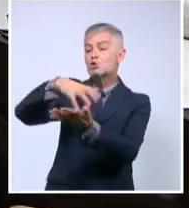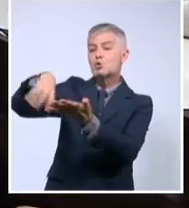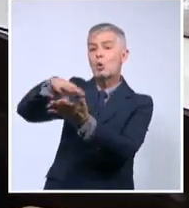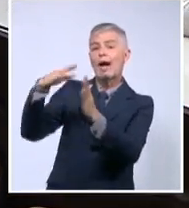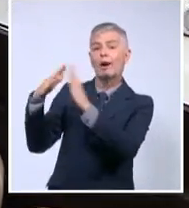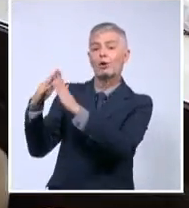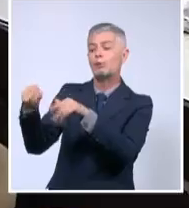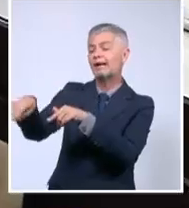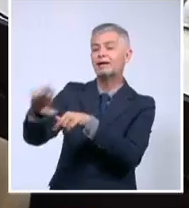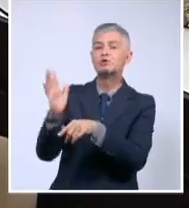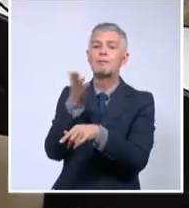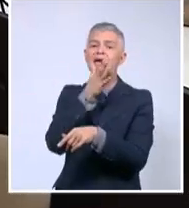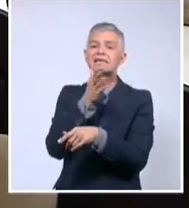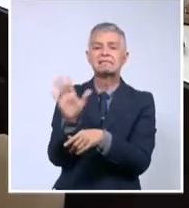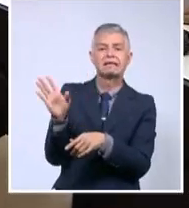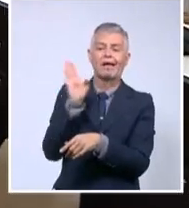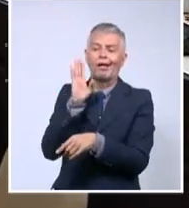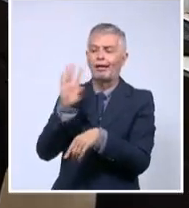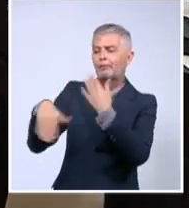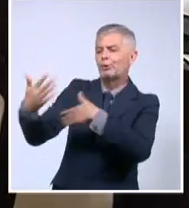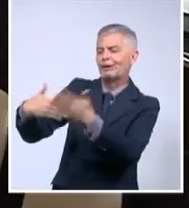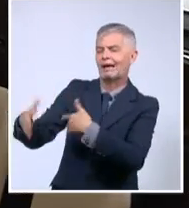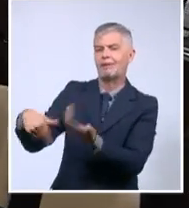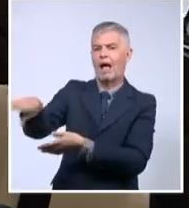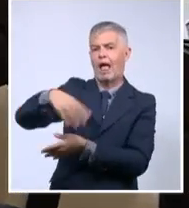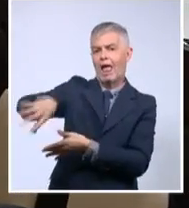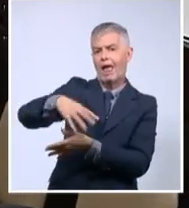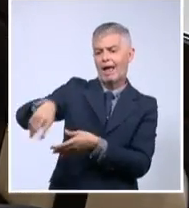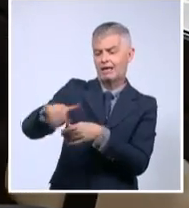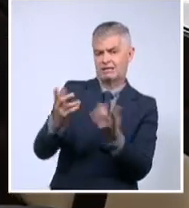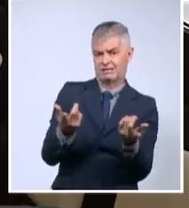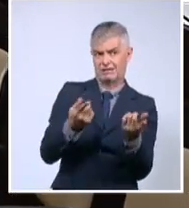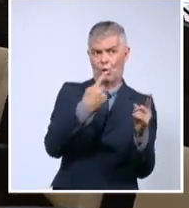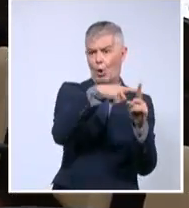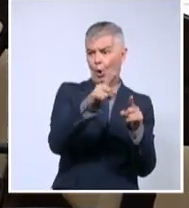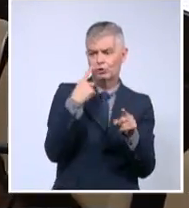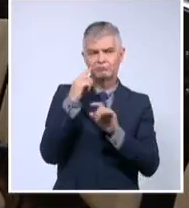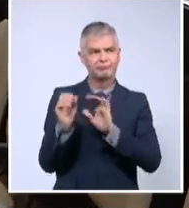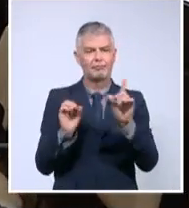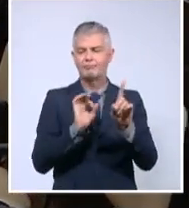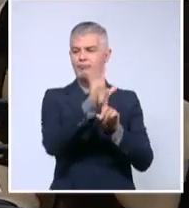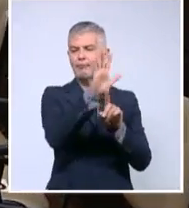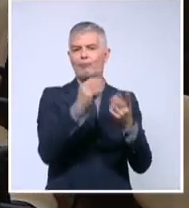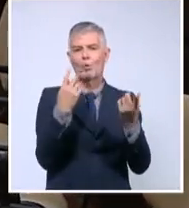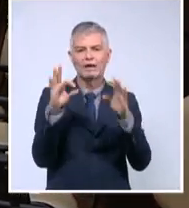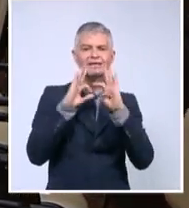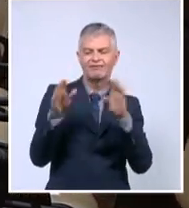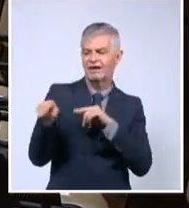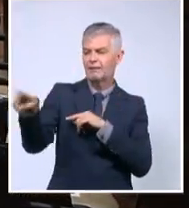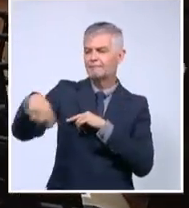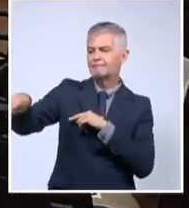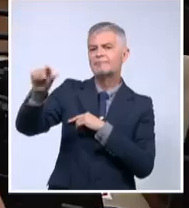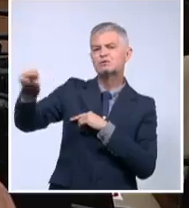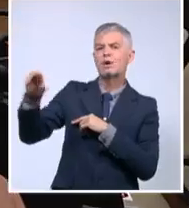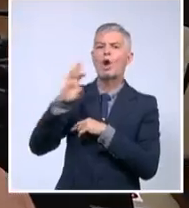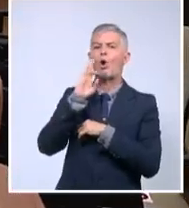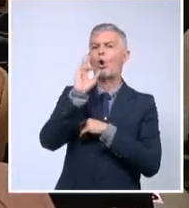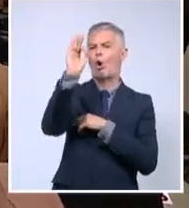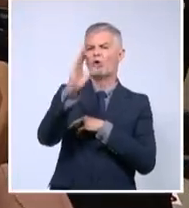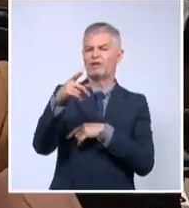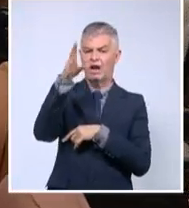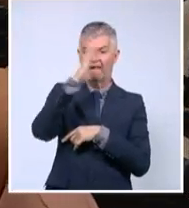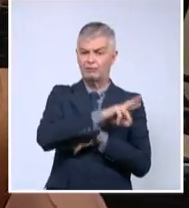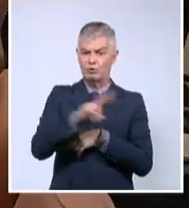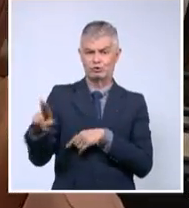en vertedero mediático de quienes la presentan como territorio de gente que odia la revolución. Cubanas